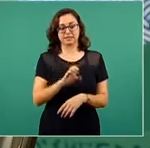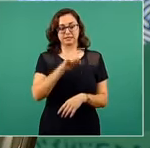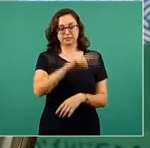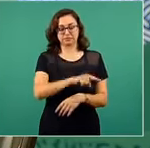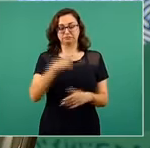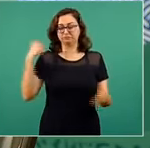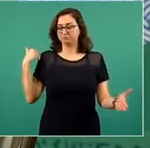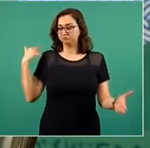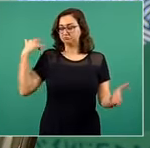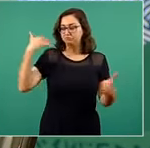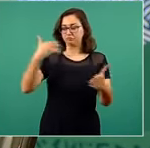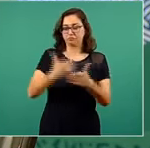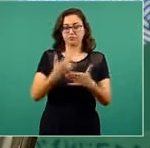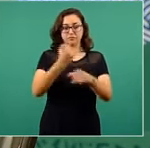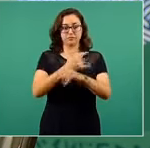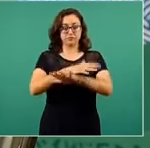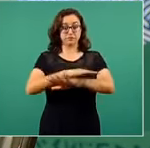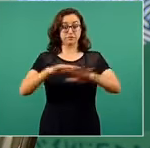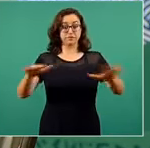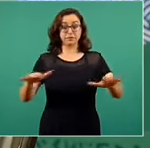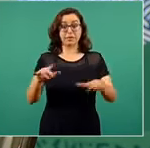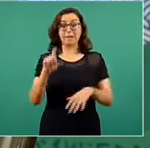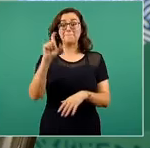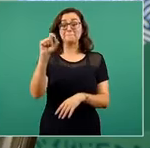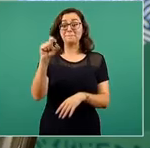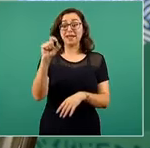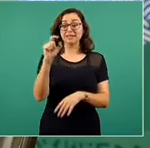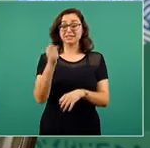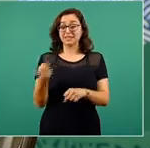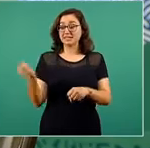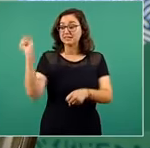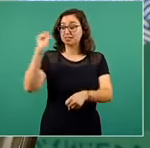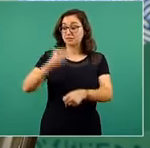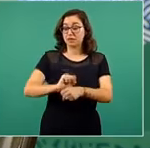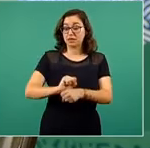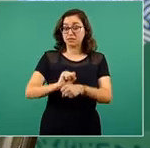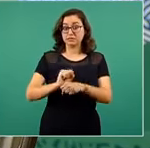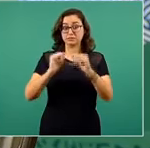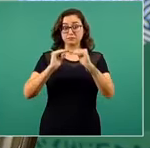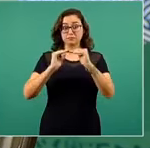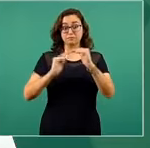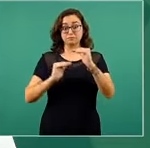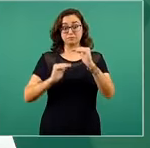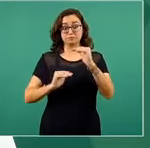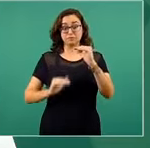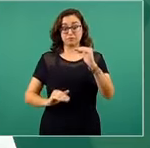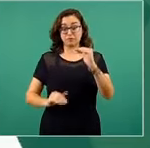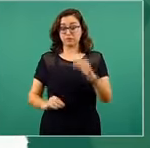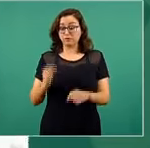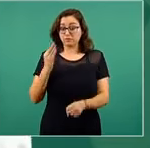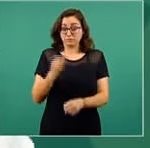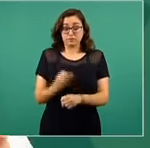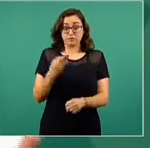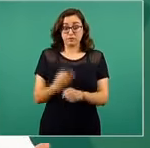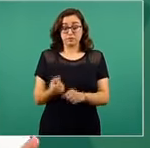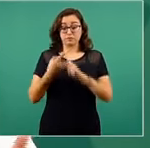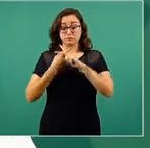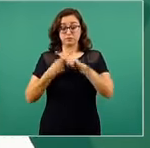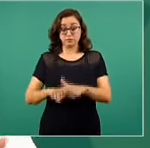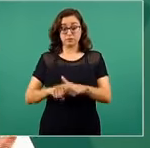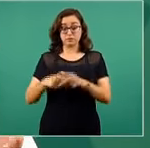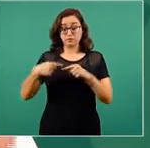reduciendo la epidemia, y a la apertura de información de esta semana, lo que vemos es que no hubo un